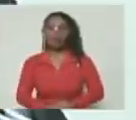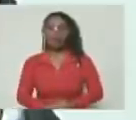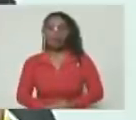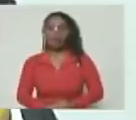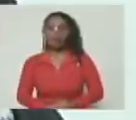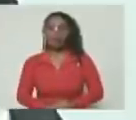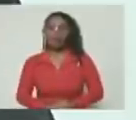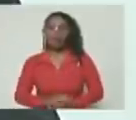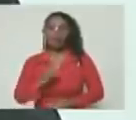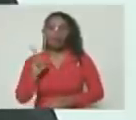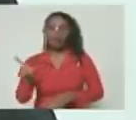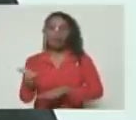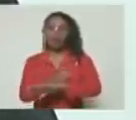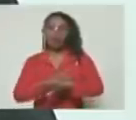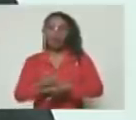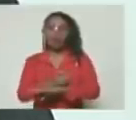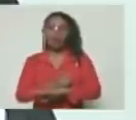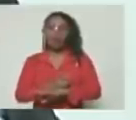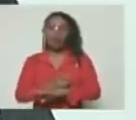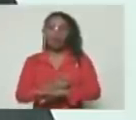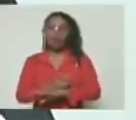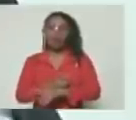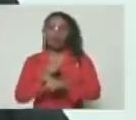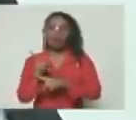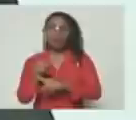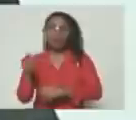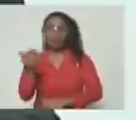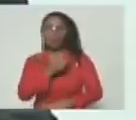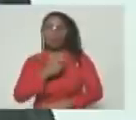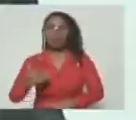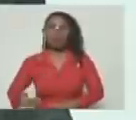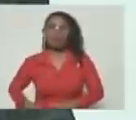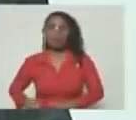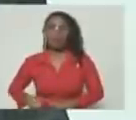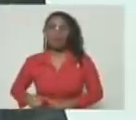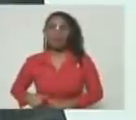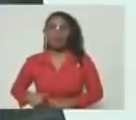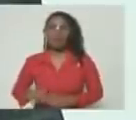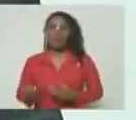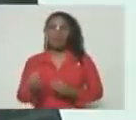de ese gobierno interino, de ese presidente interino,